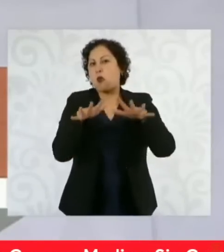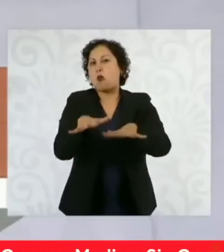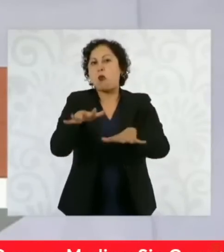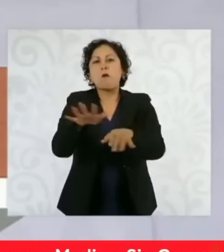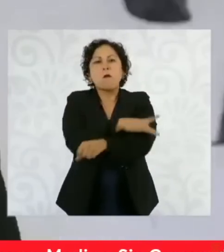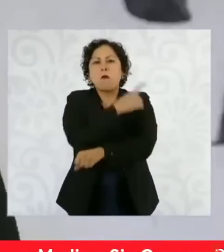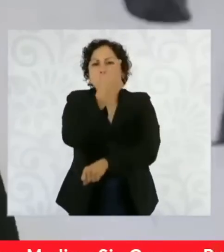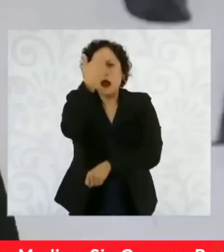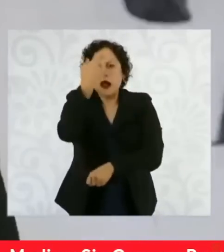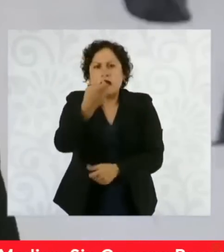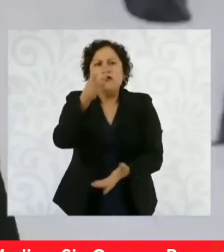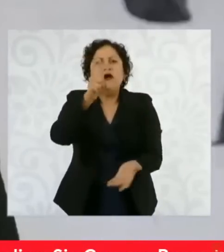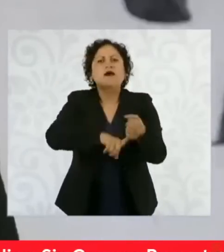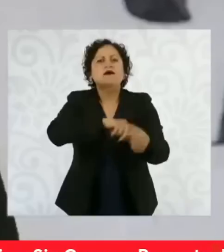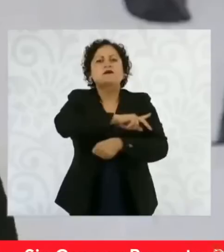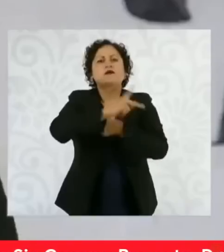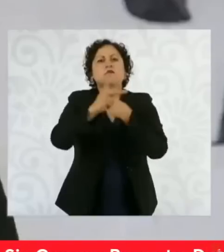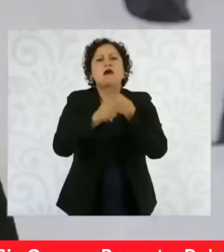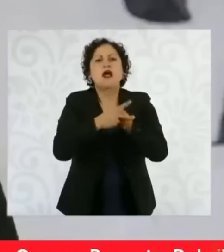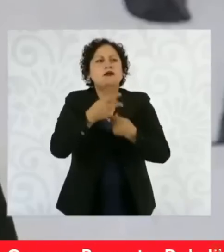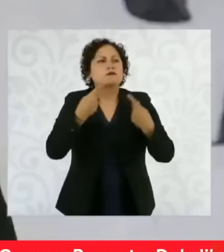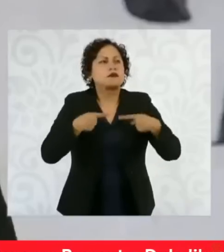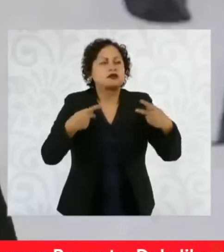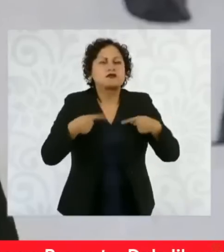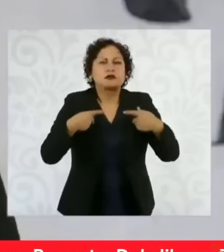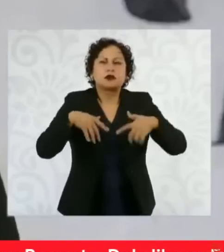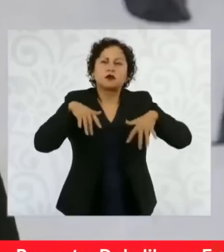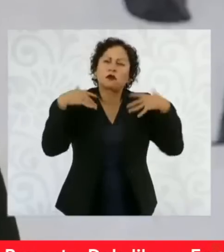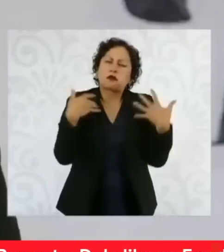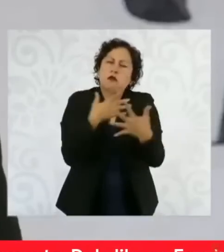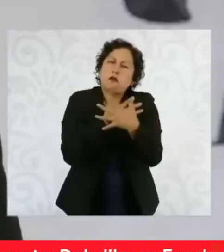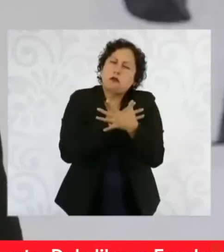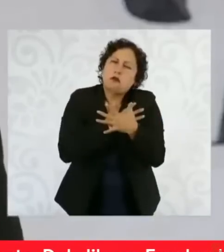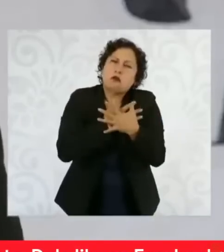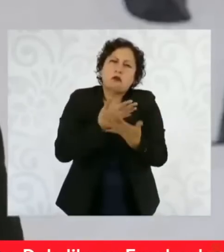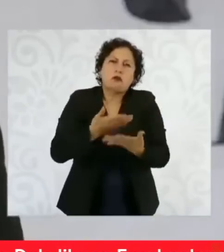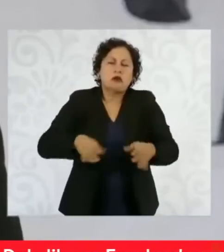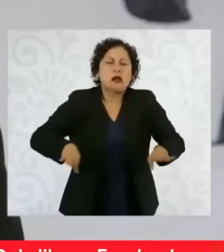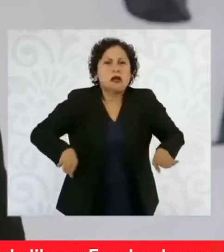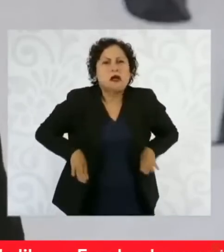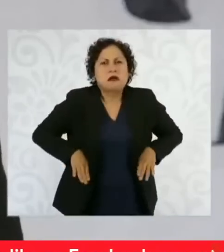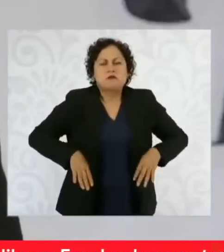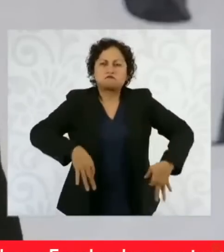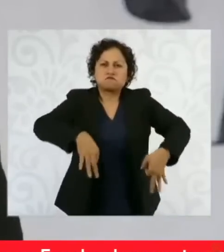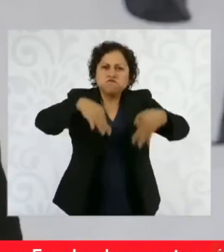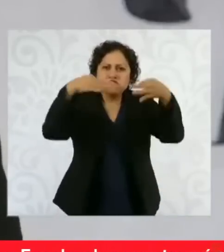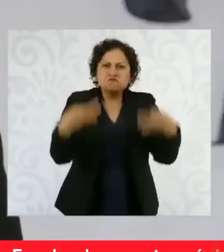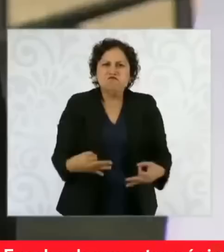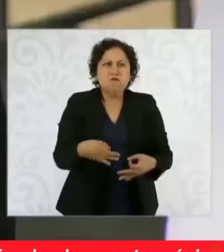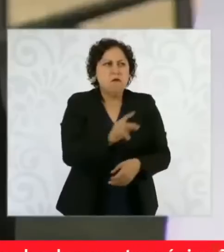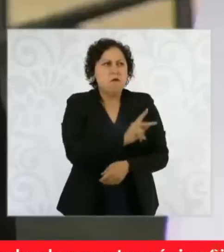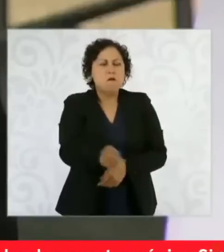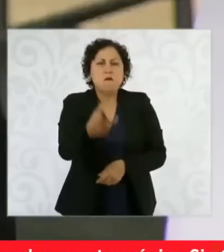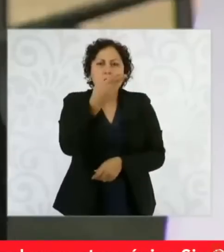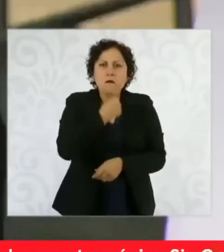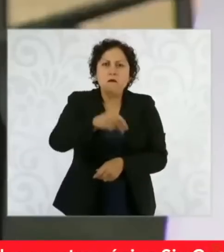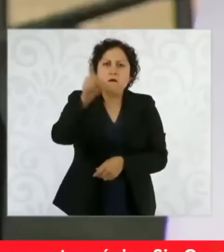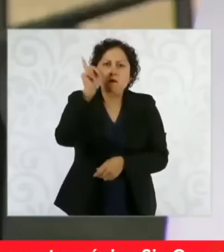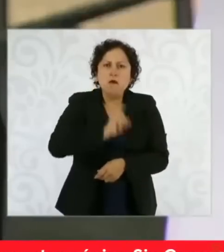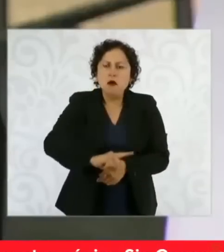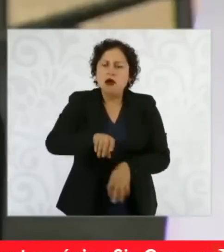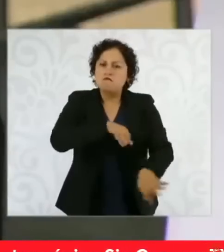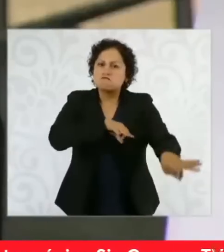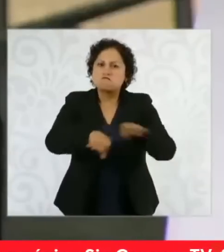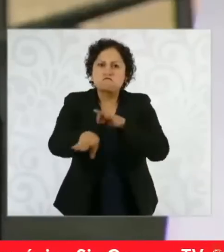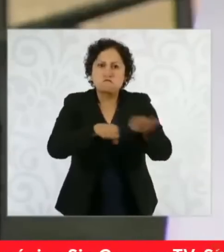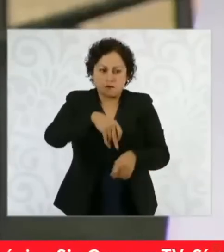amoroso, solidario, fraterno, con hombres y mujeres trabajadoras, aquí en nuestro